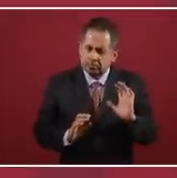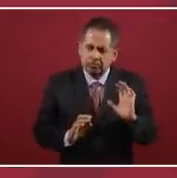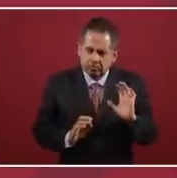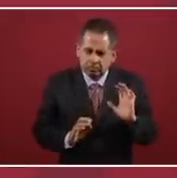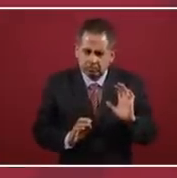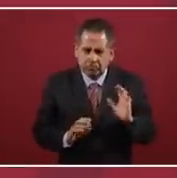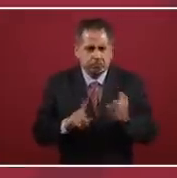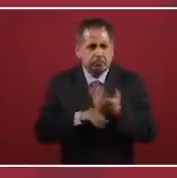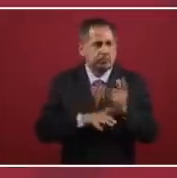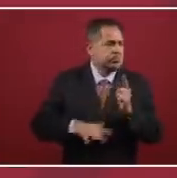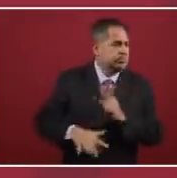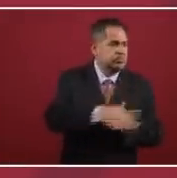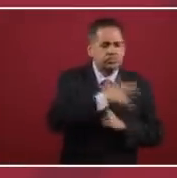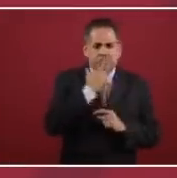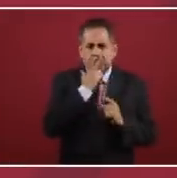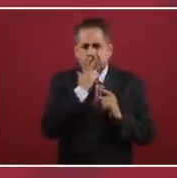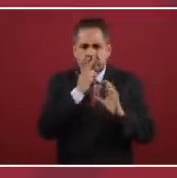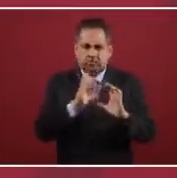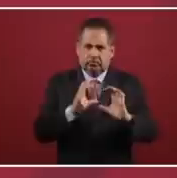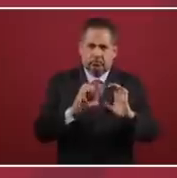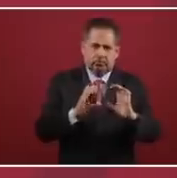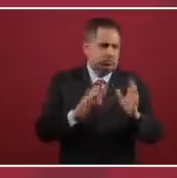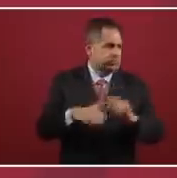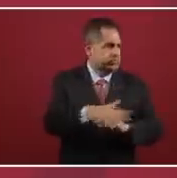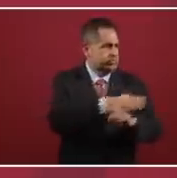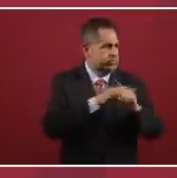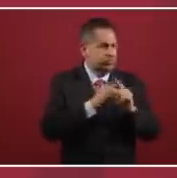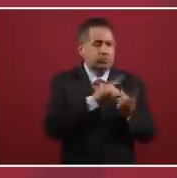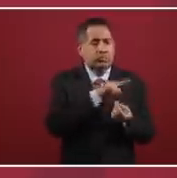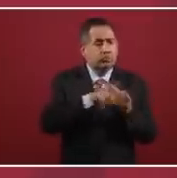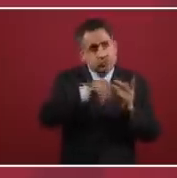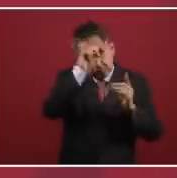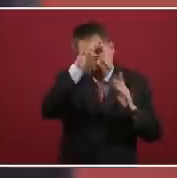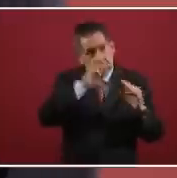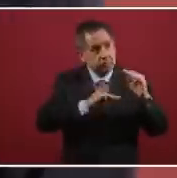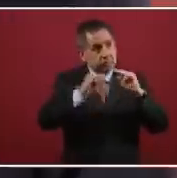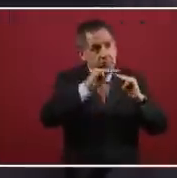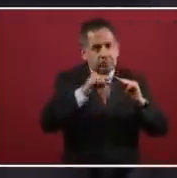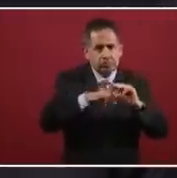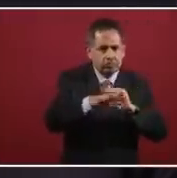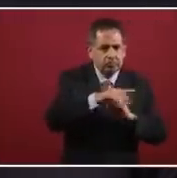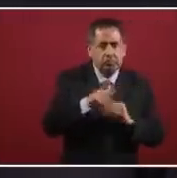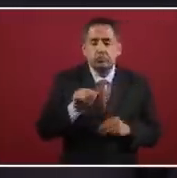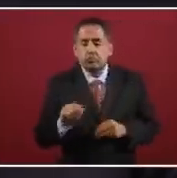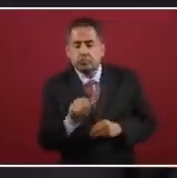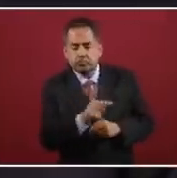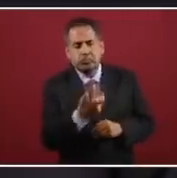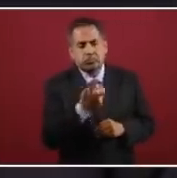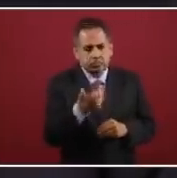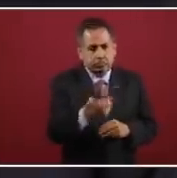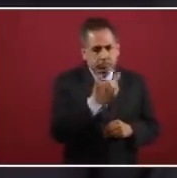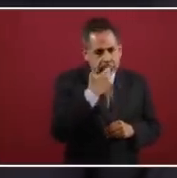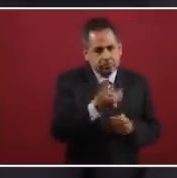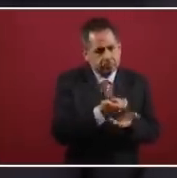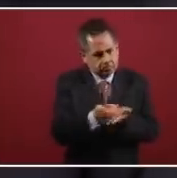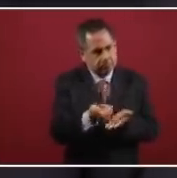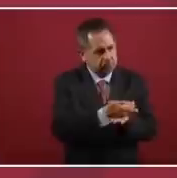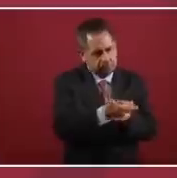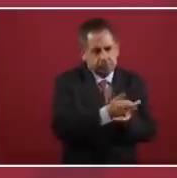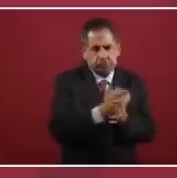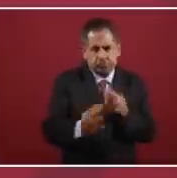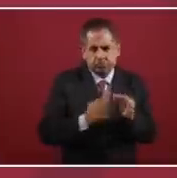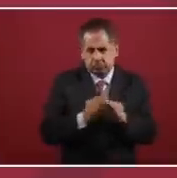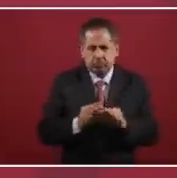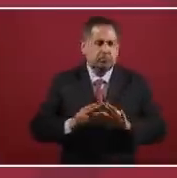cuidar el medio ambiente y cuidar que le paguen bien a los trabajadores.